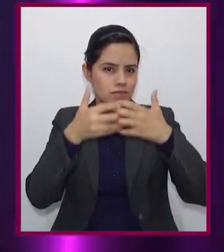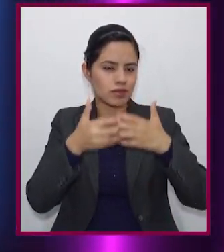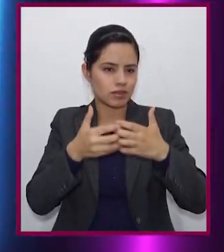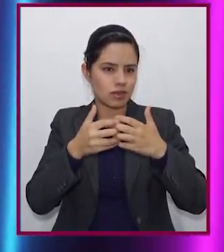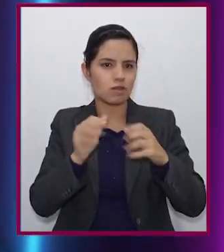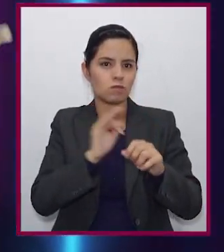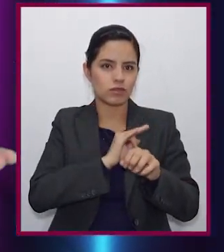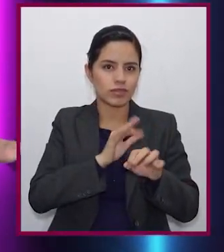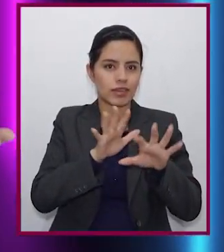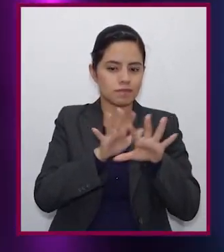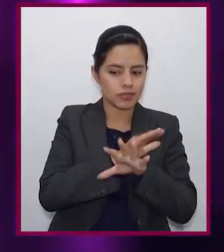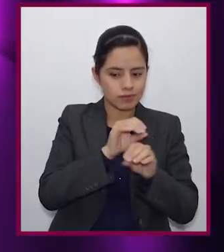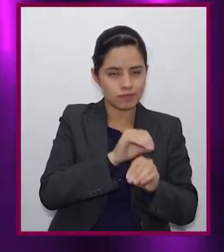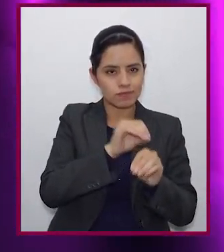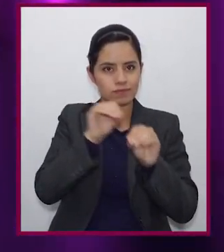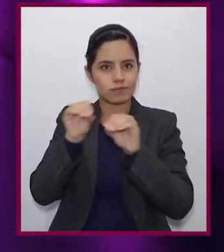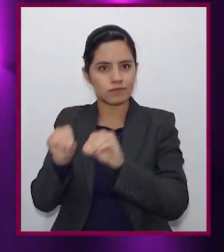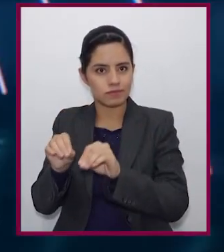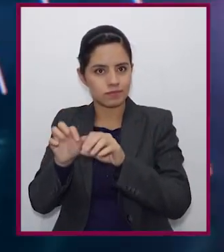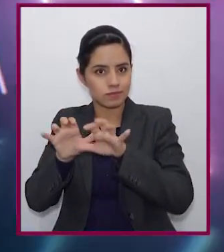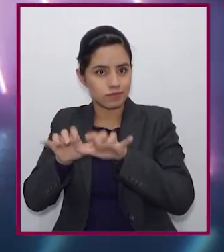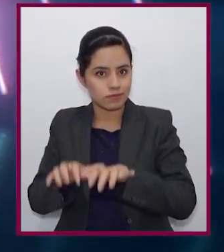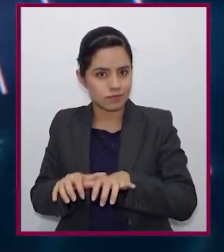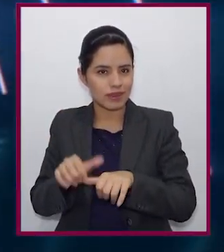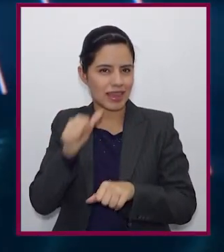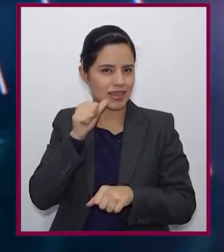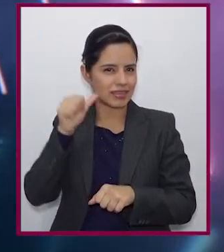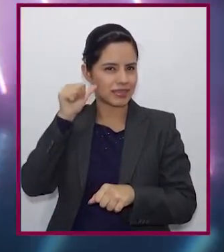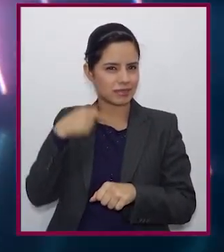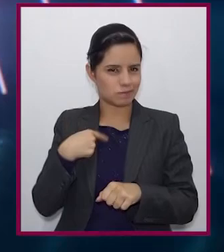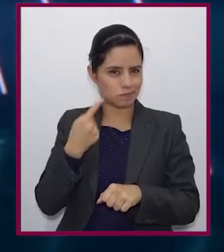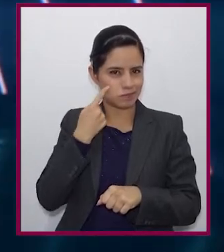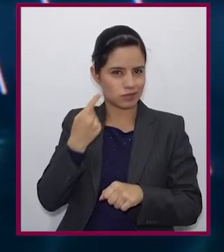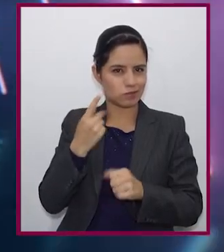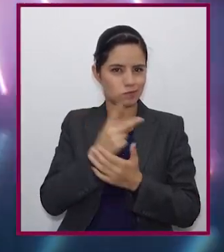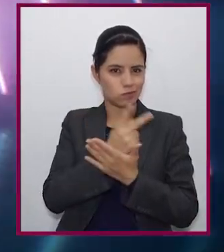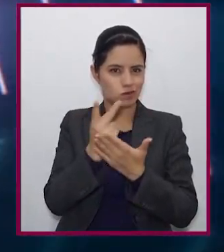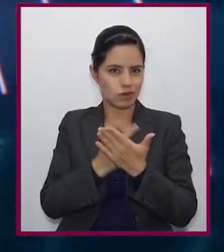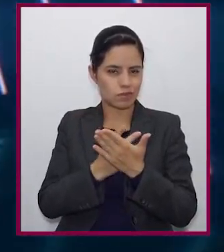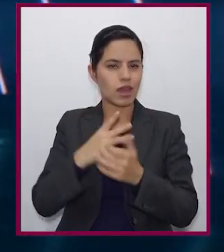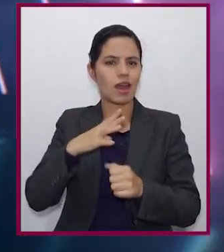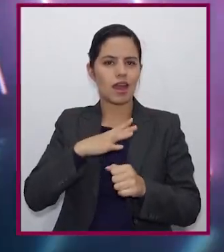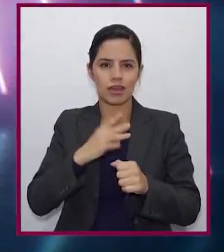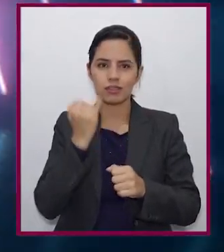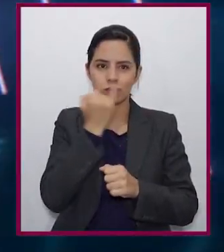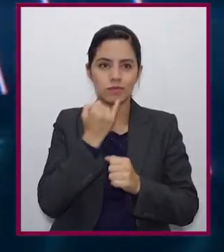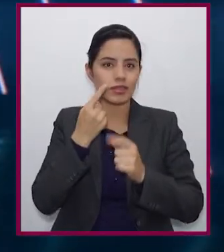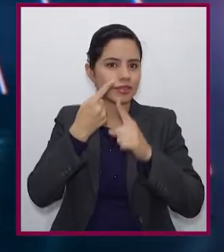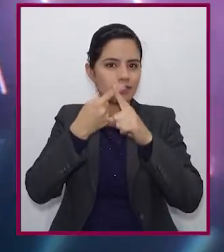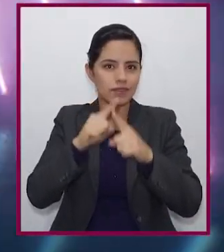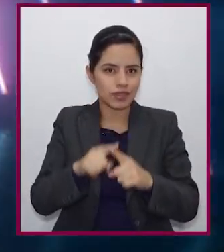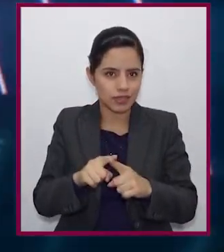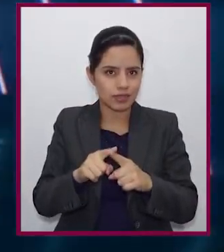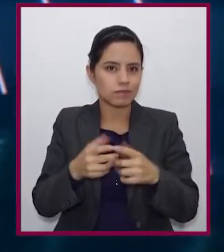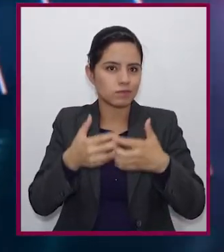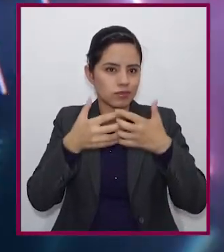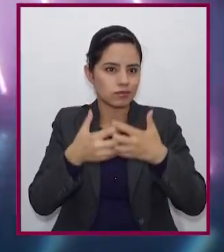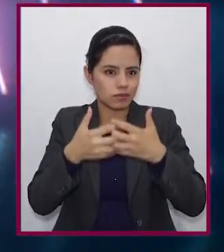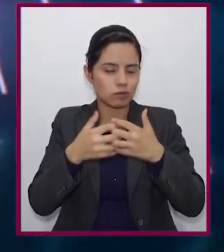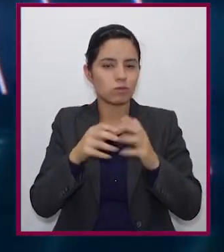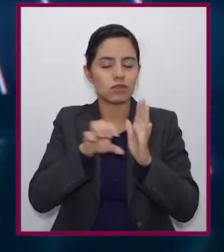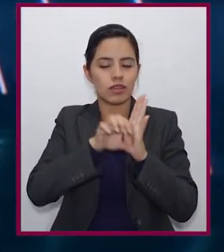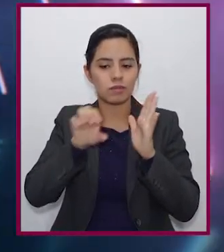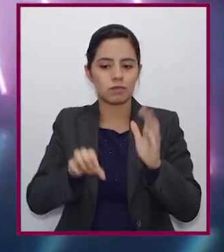podemos trasladar de una a otra. Como vimos ayer en nuestro programa, existen diferentes lenguajes de programación como